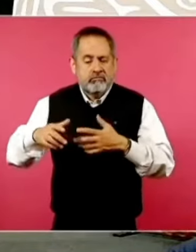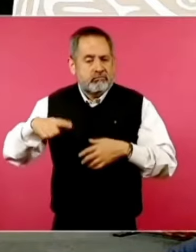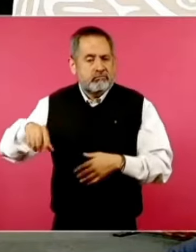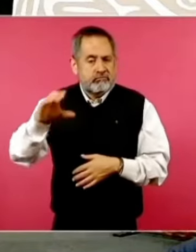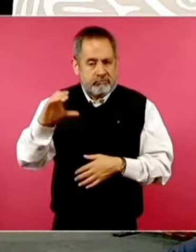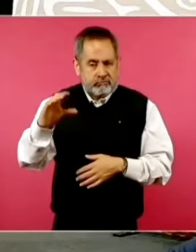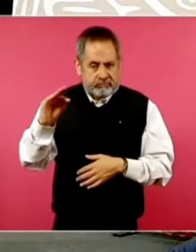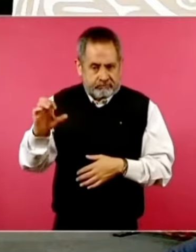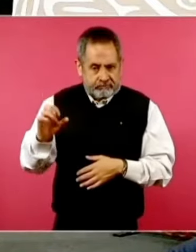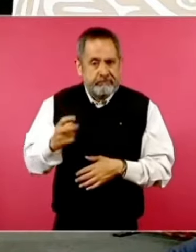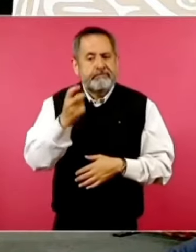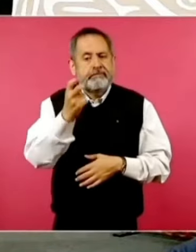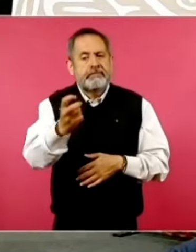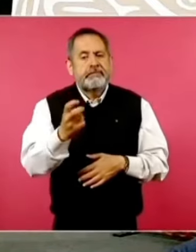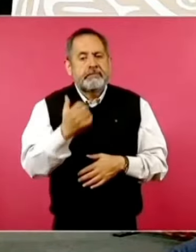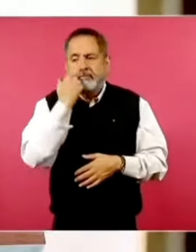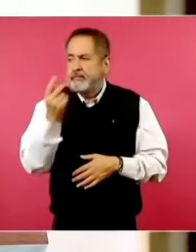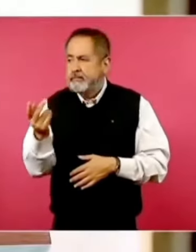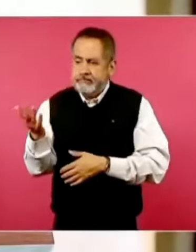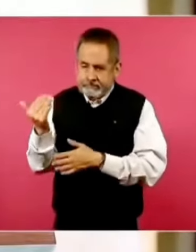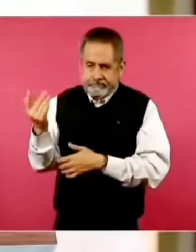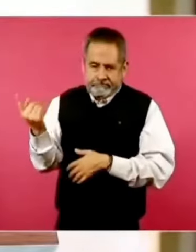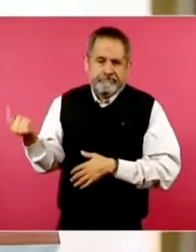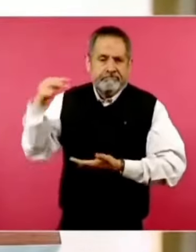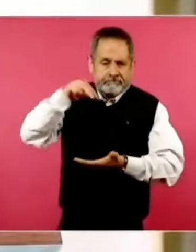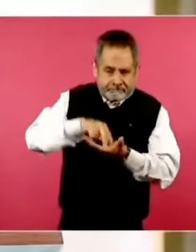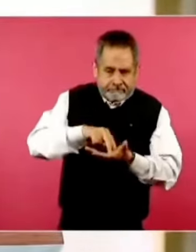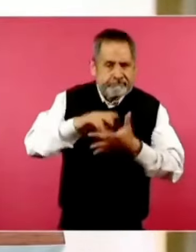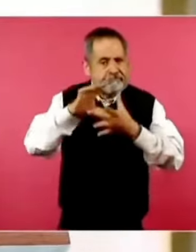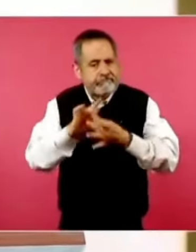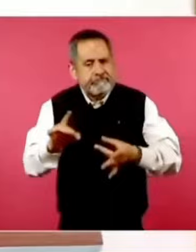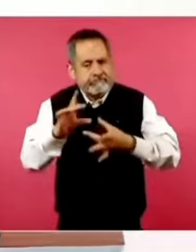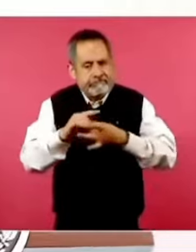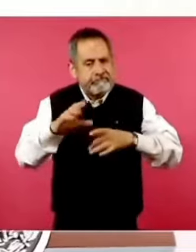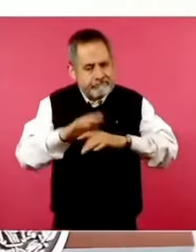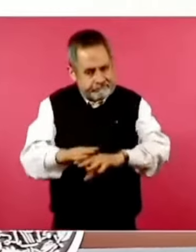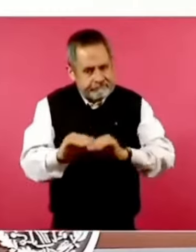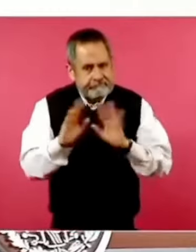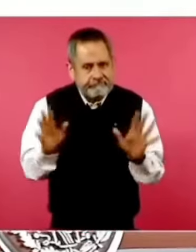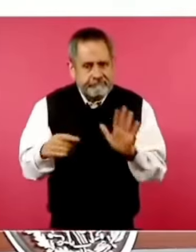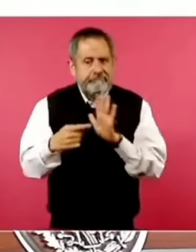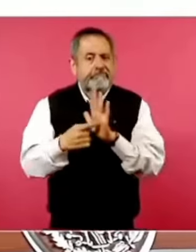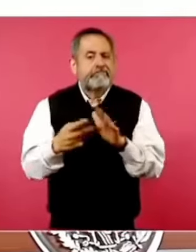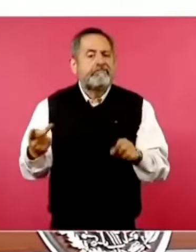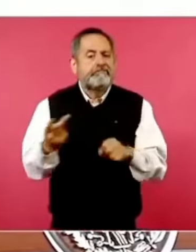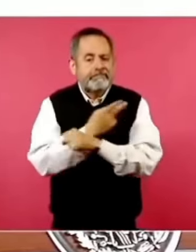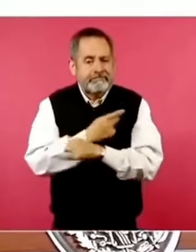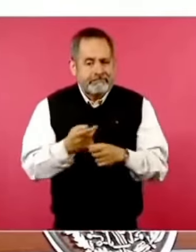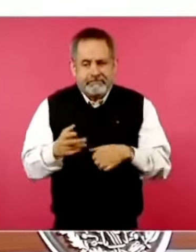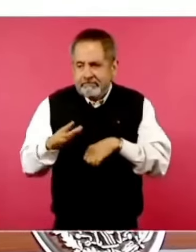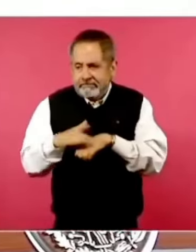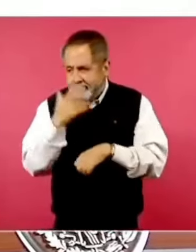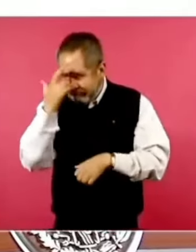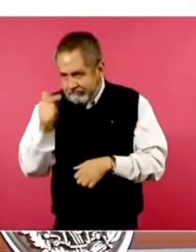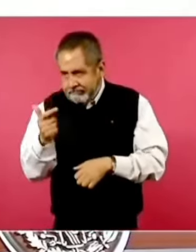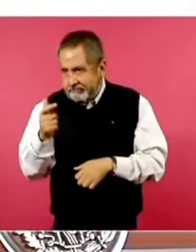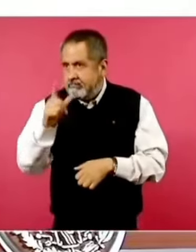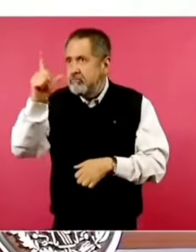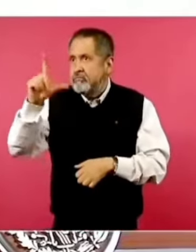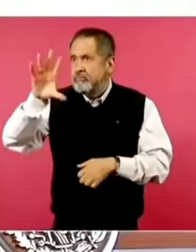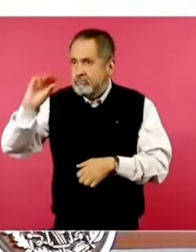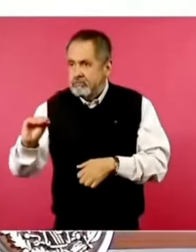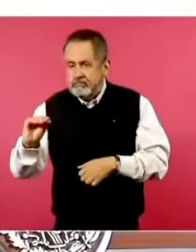quisiera que vinieran a explicarles sobre todo lo que sucedió